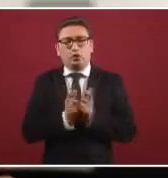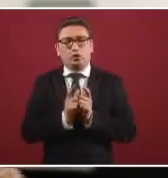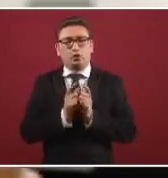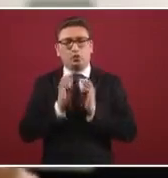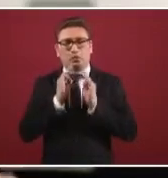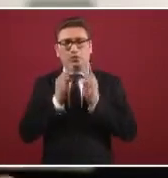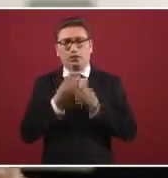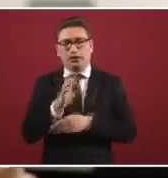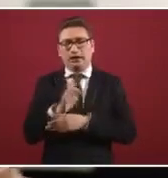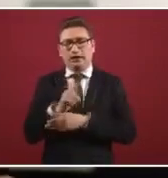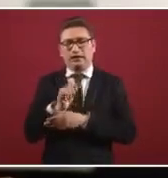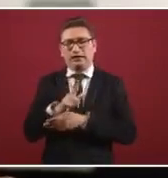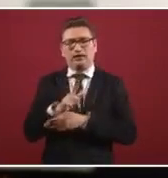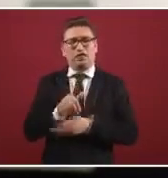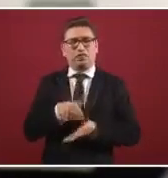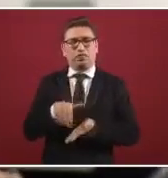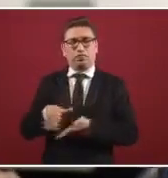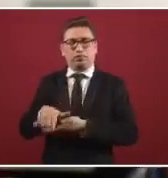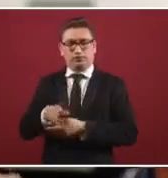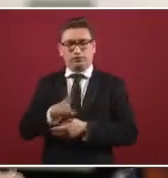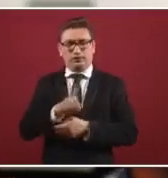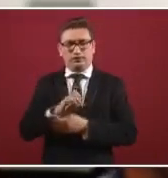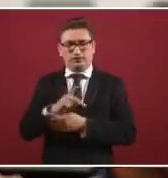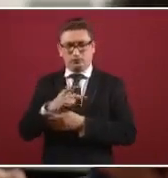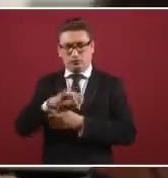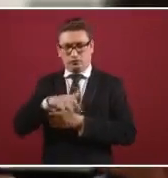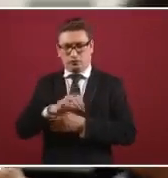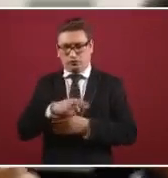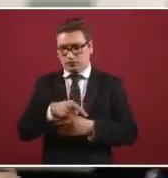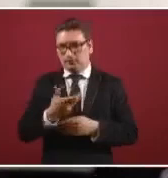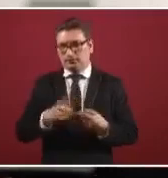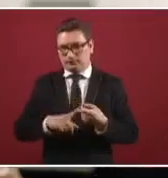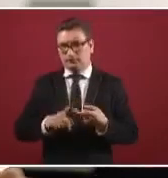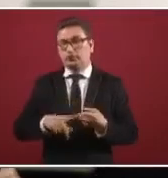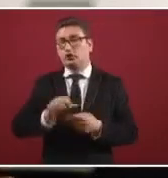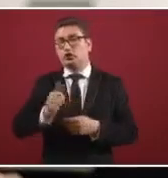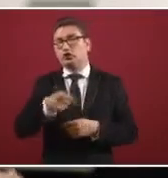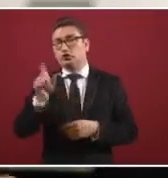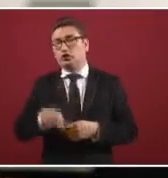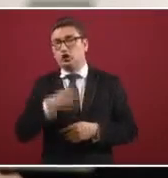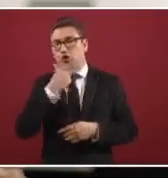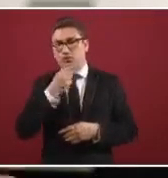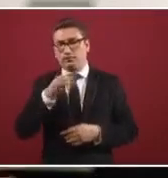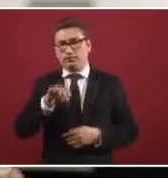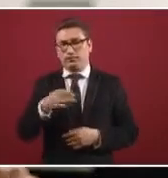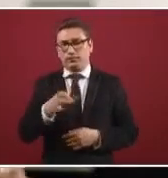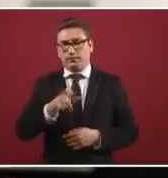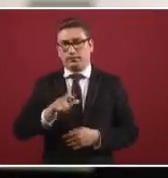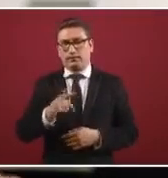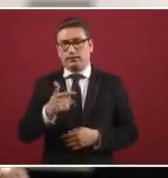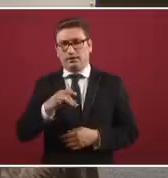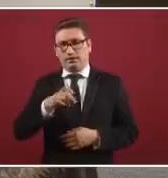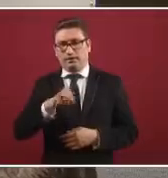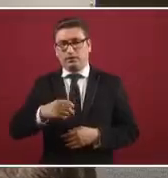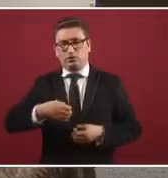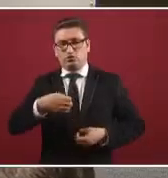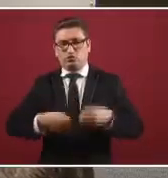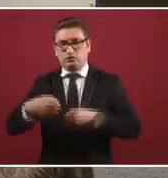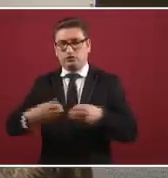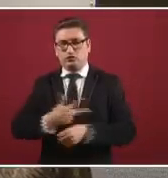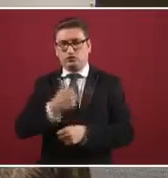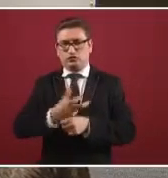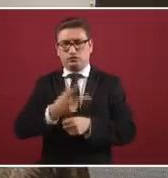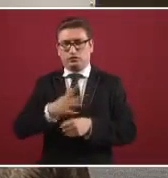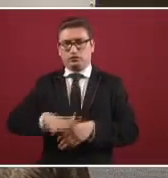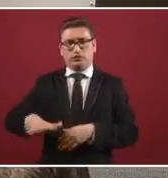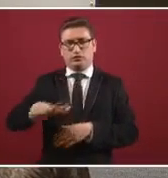del despojo. Y por otro lado, tenemos a Miguel Ángel Burguete García, juez octavo de distrito,